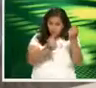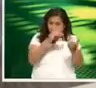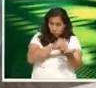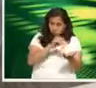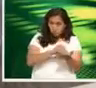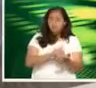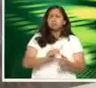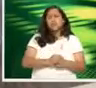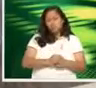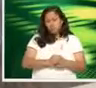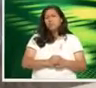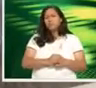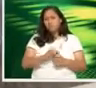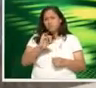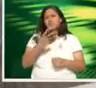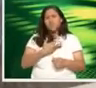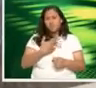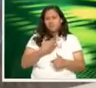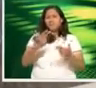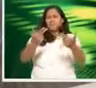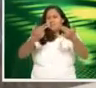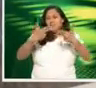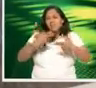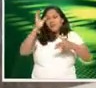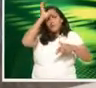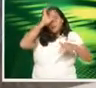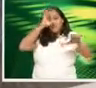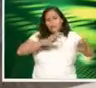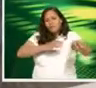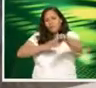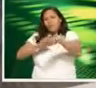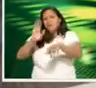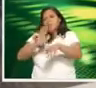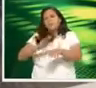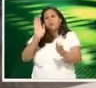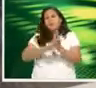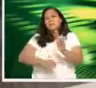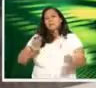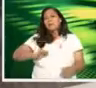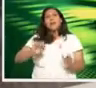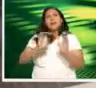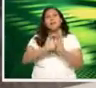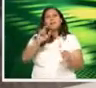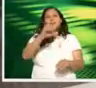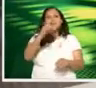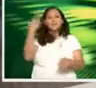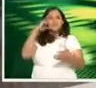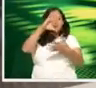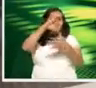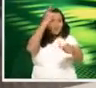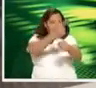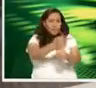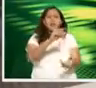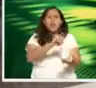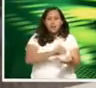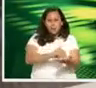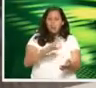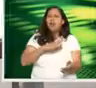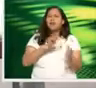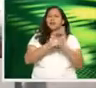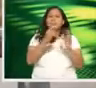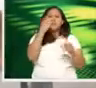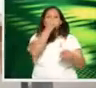de las tribus urbanas más antiguas, digo, regresando a ¿Cómo cuáles? el hallazgo del continente. Tenemos